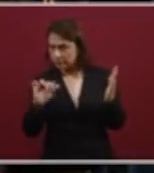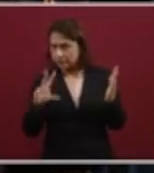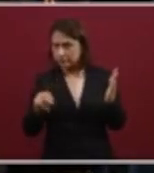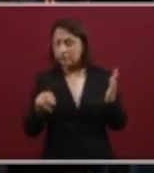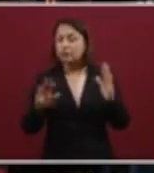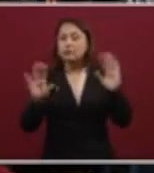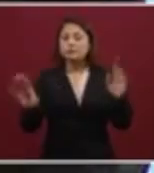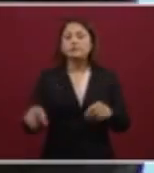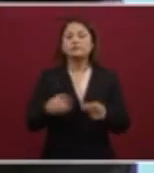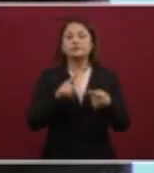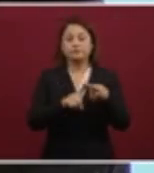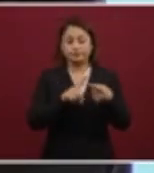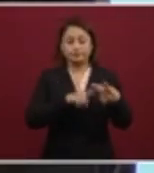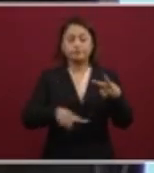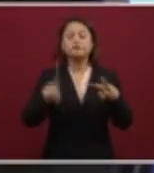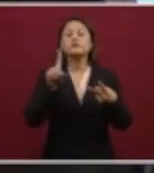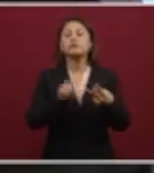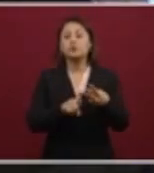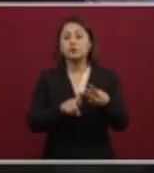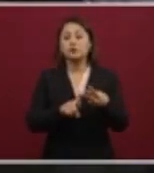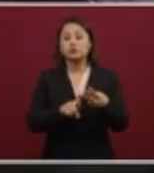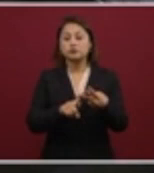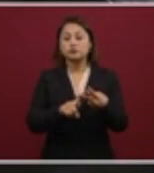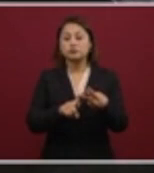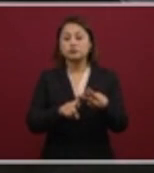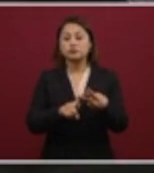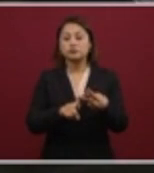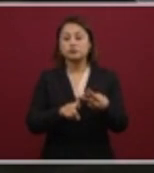dos, no están aquí